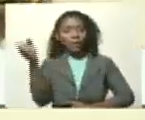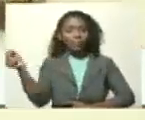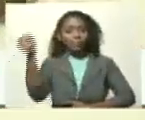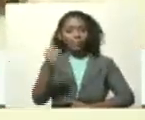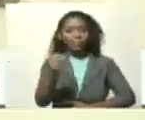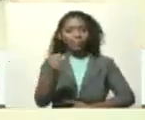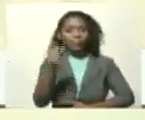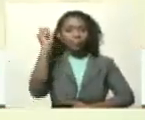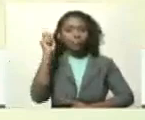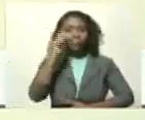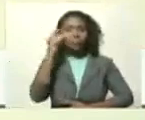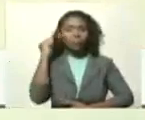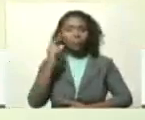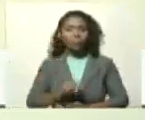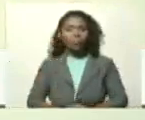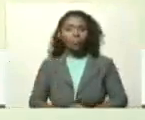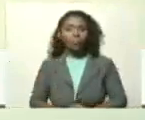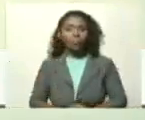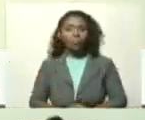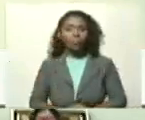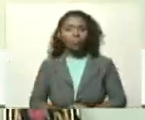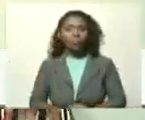diputados.